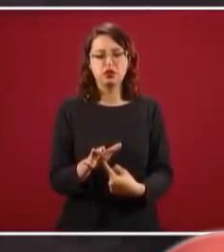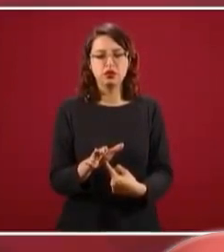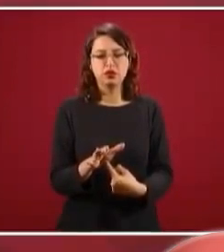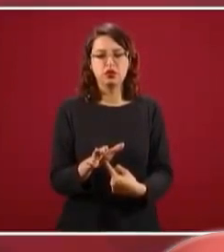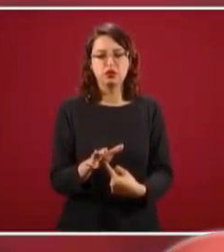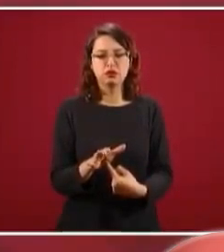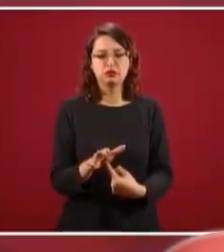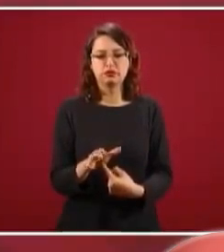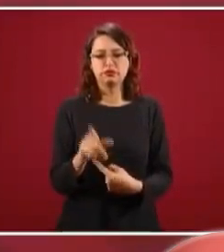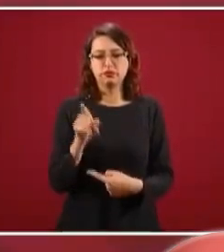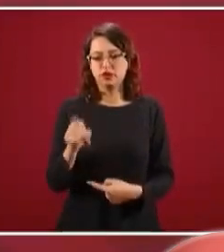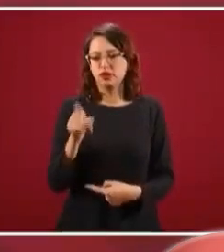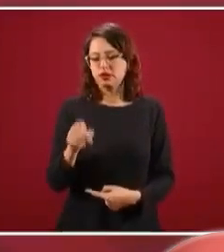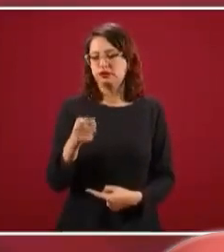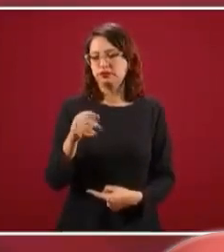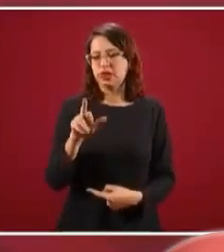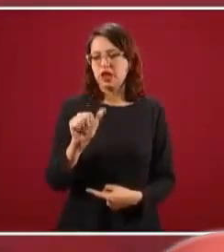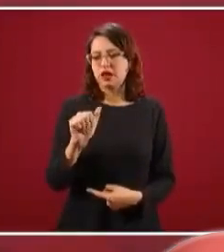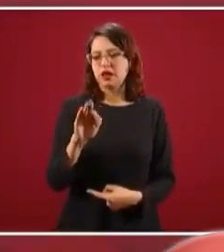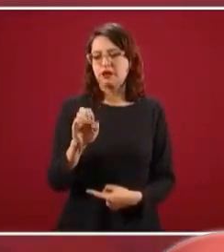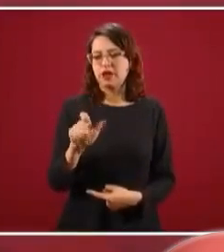el de Rafael Galván,